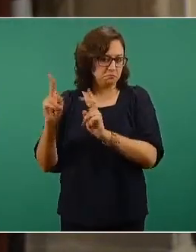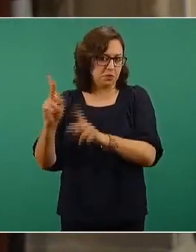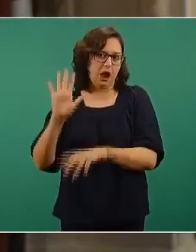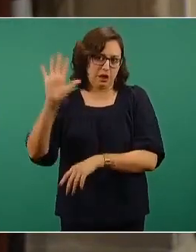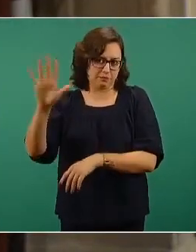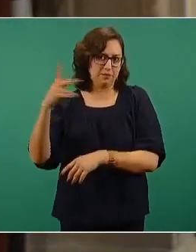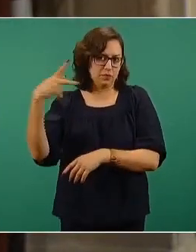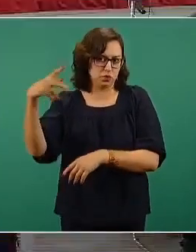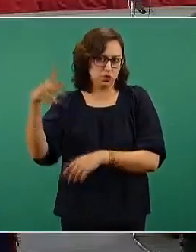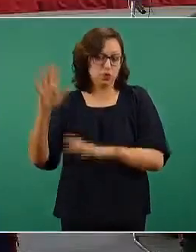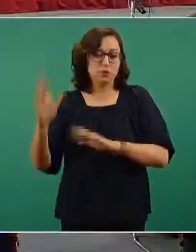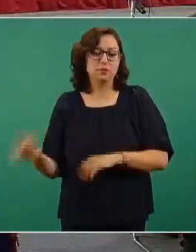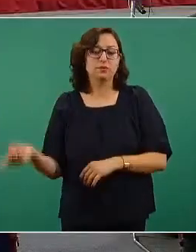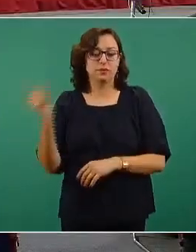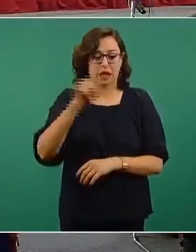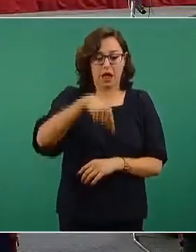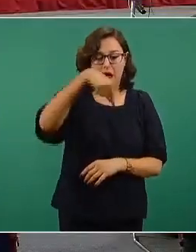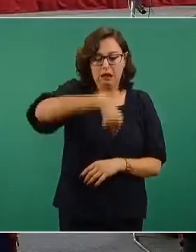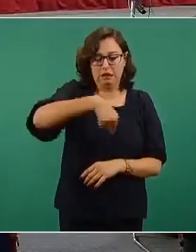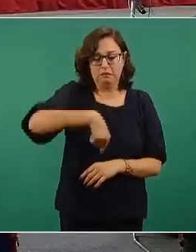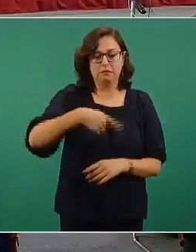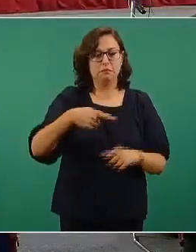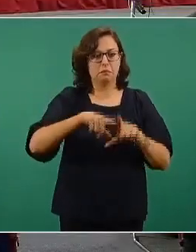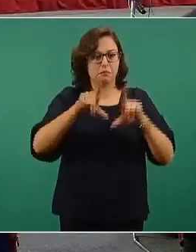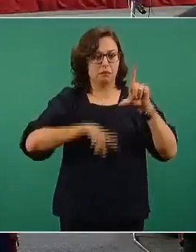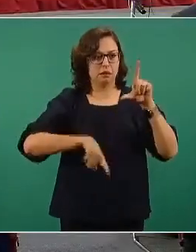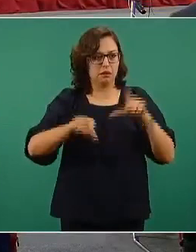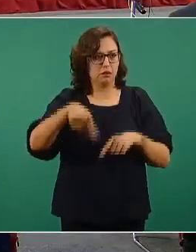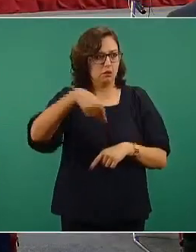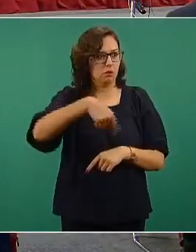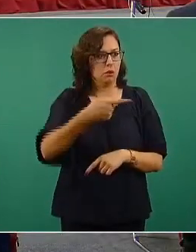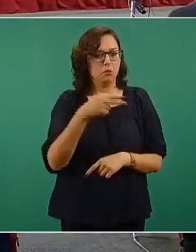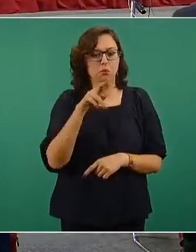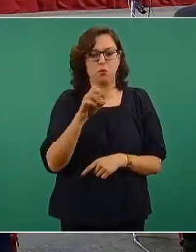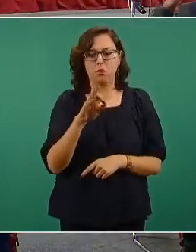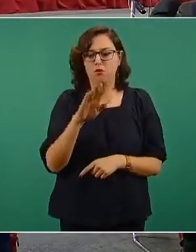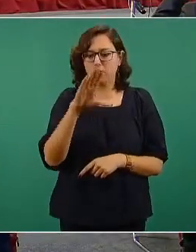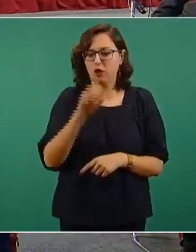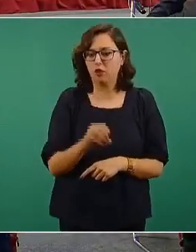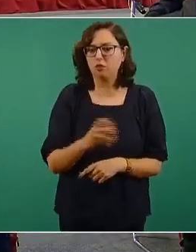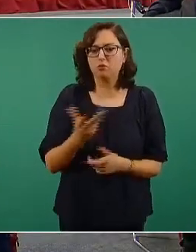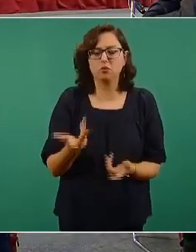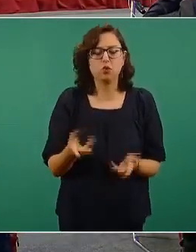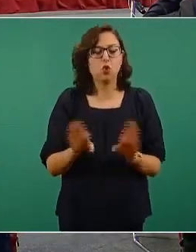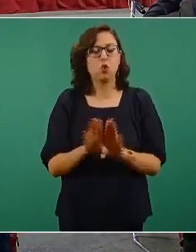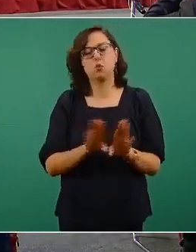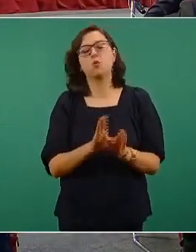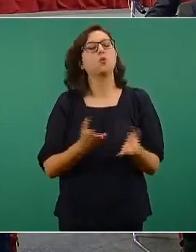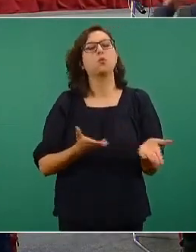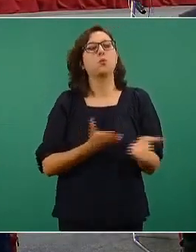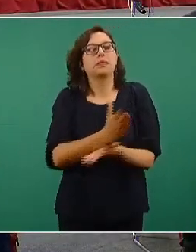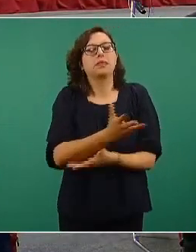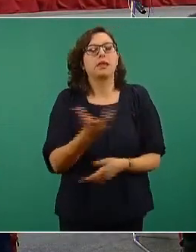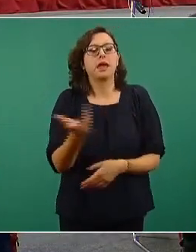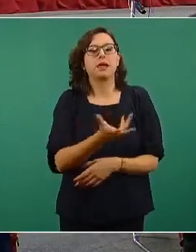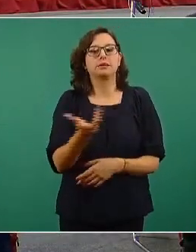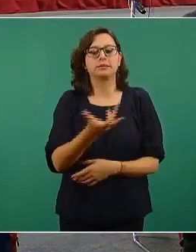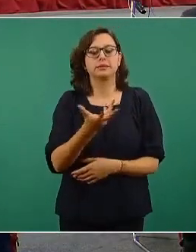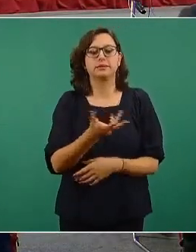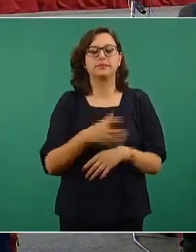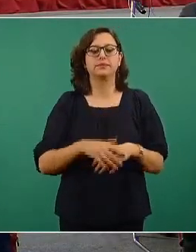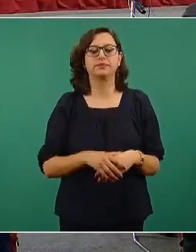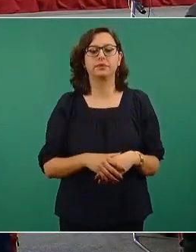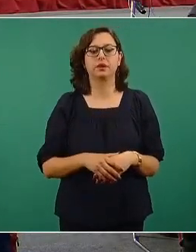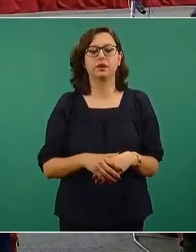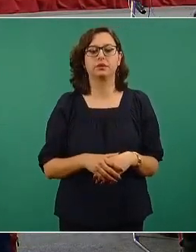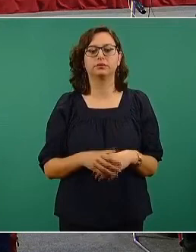qué estaba pasando en Profeco, o qué está haciendo Profeco al respecto, y nos encontramos, recordamos el programa Quién es Quién en